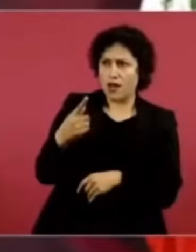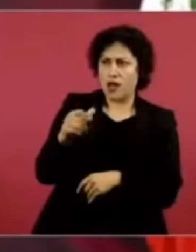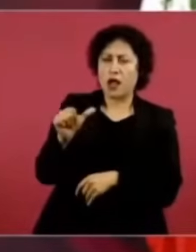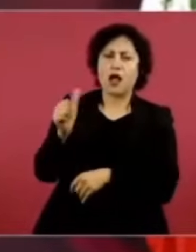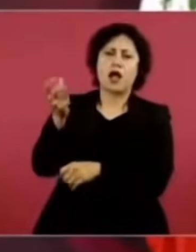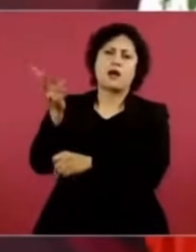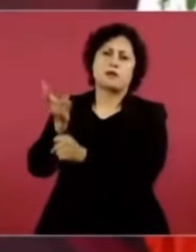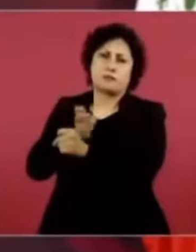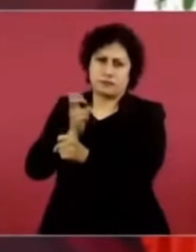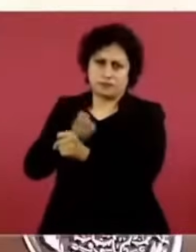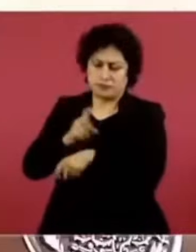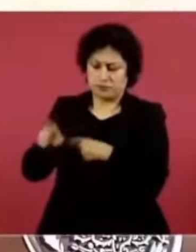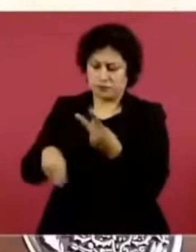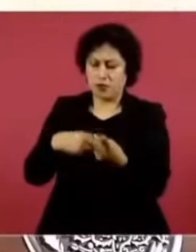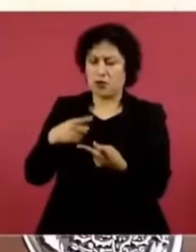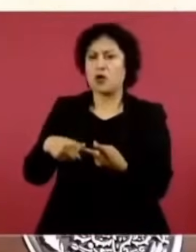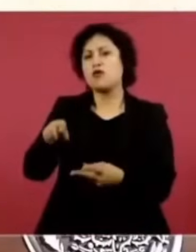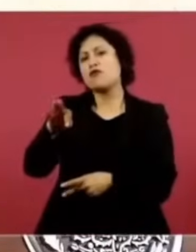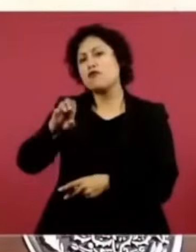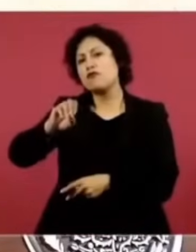y a Fox y a